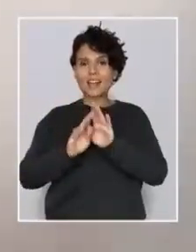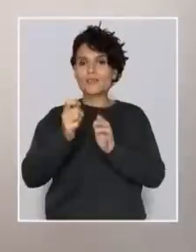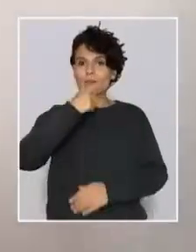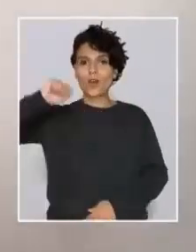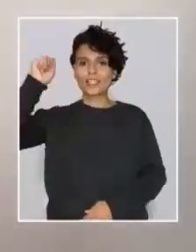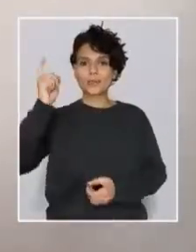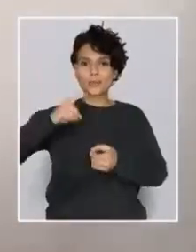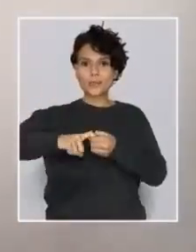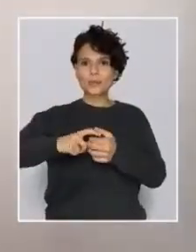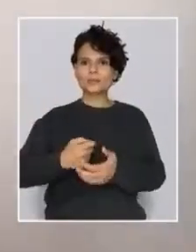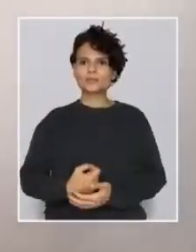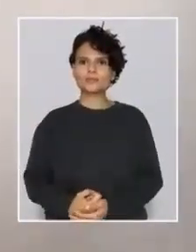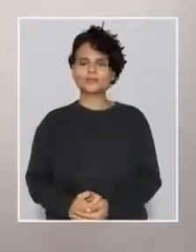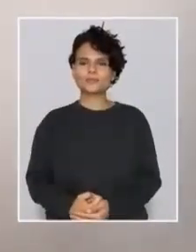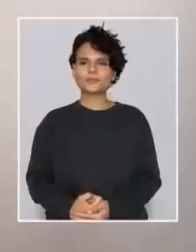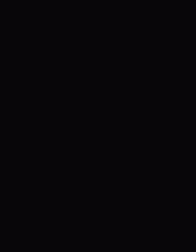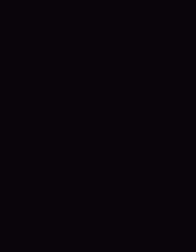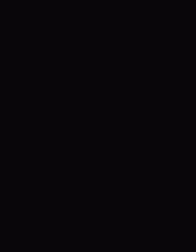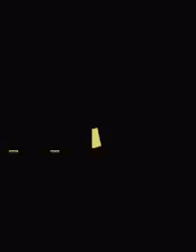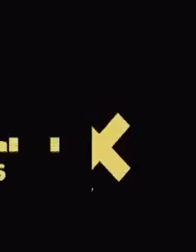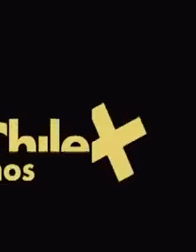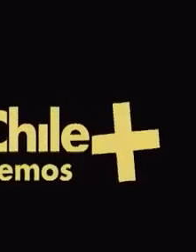de campaña. Me uno con Boric.